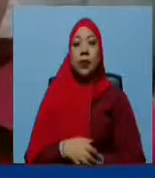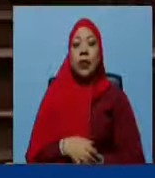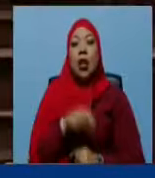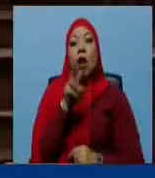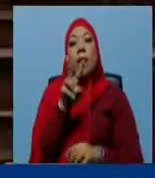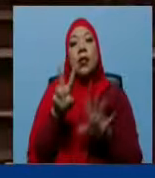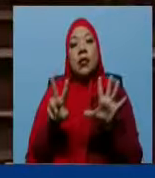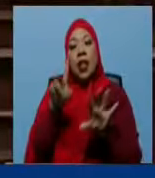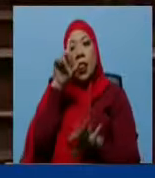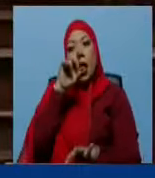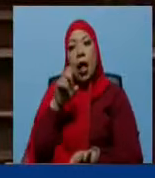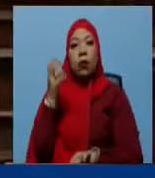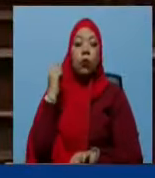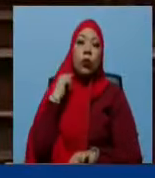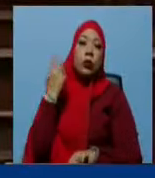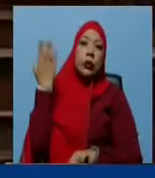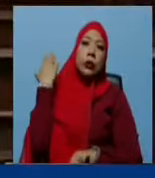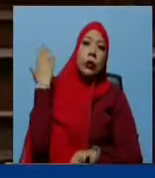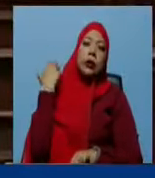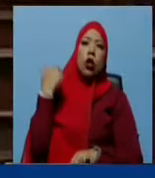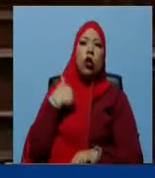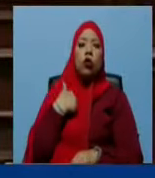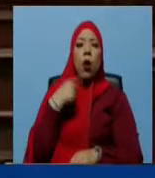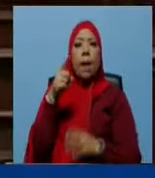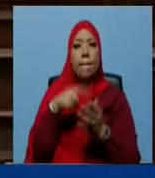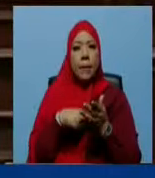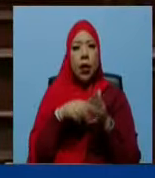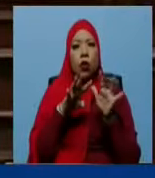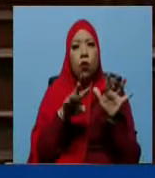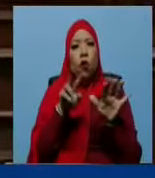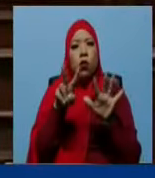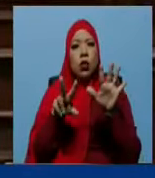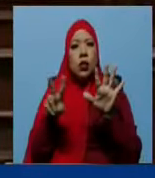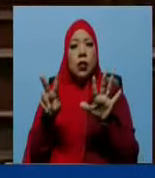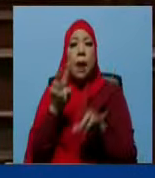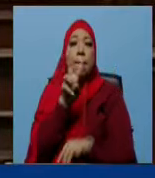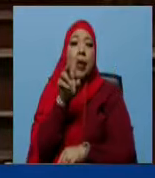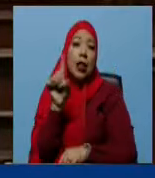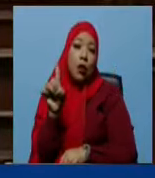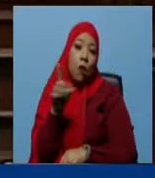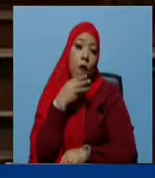27 años. Yo en el 83 cumplí 21.